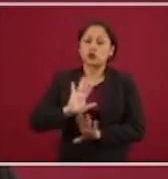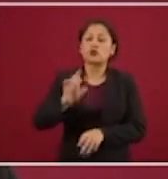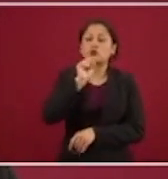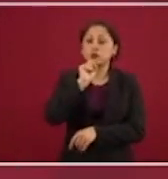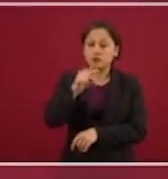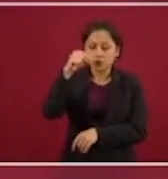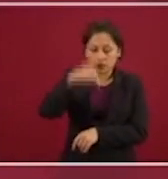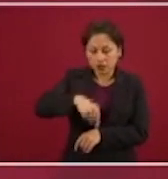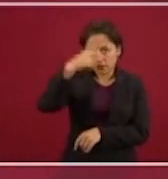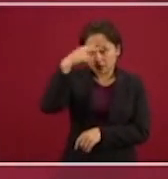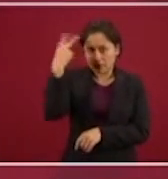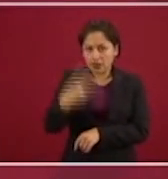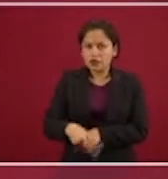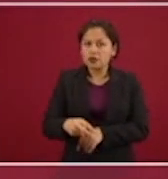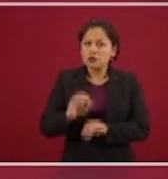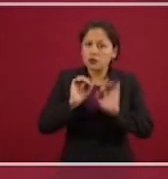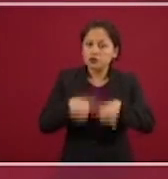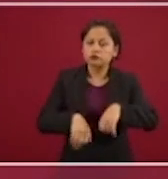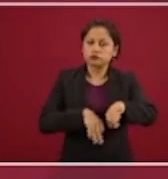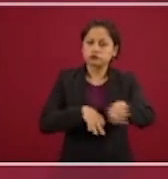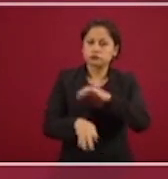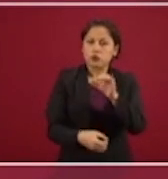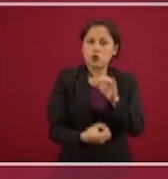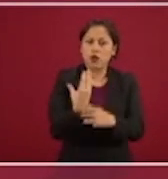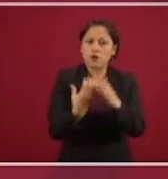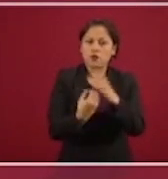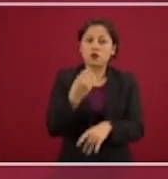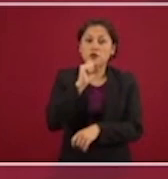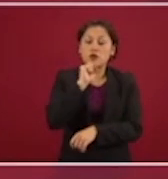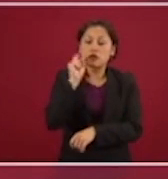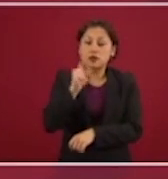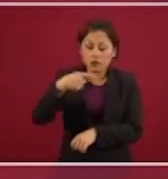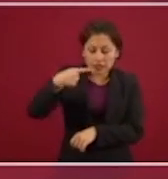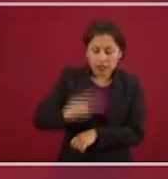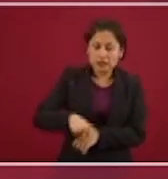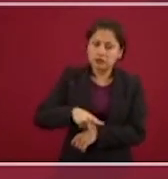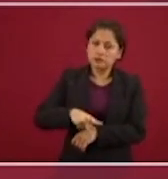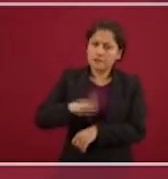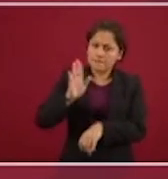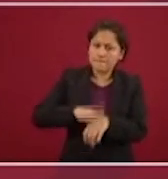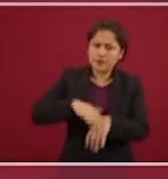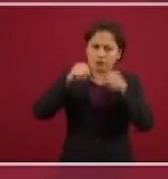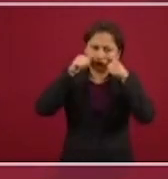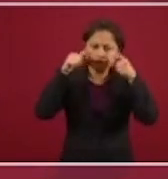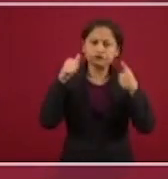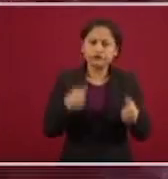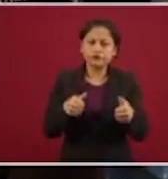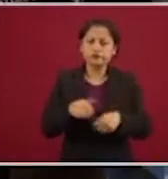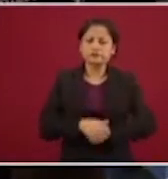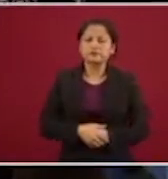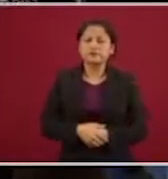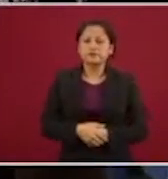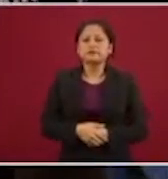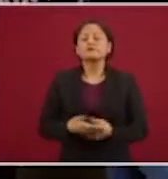impulsar el mercado interno. Ese es el plan. Íbamos pues